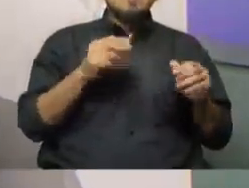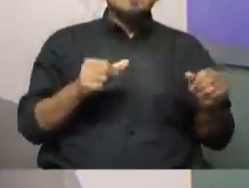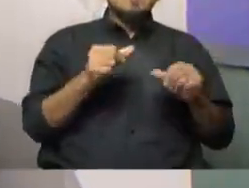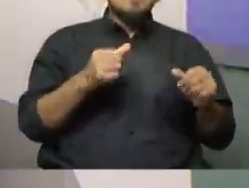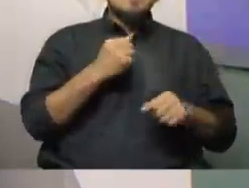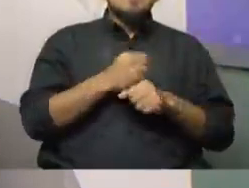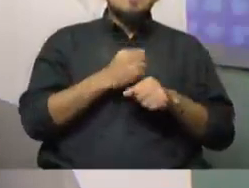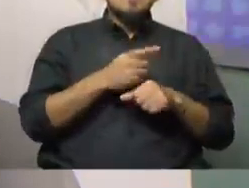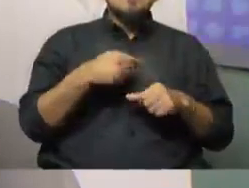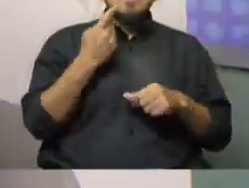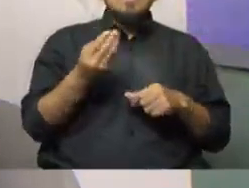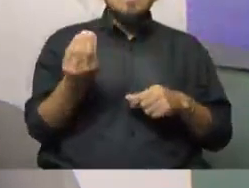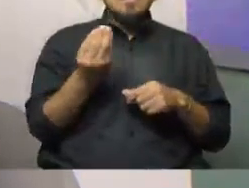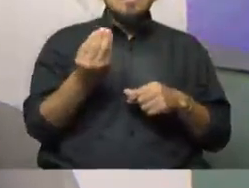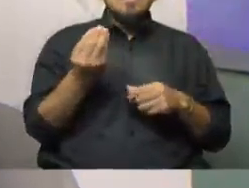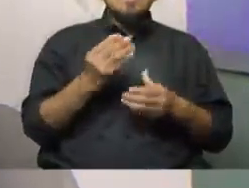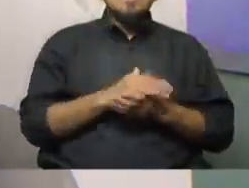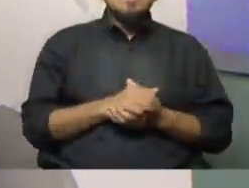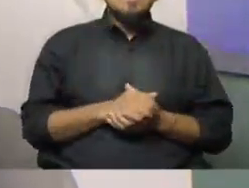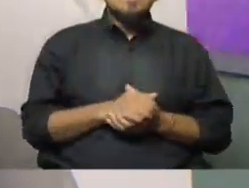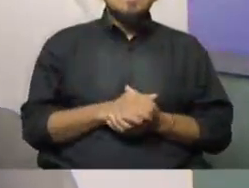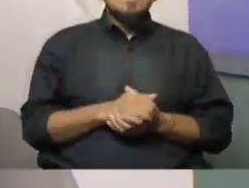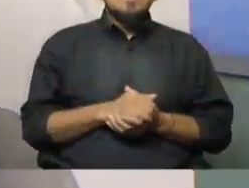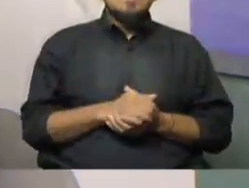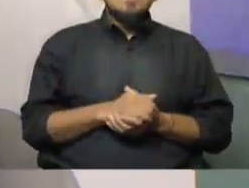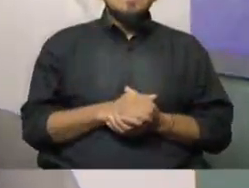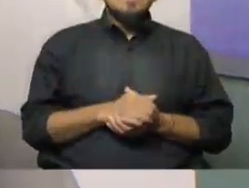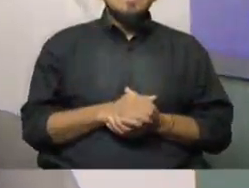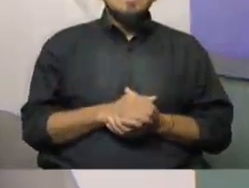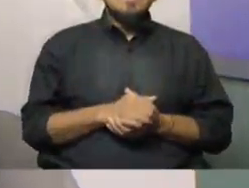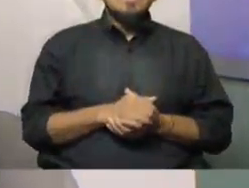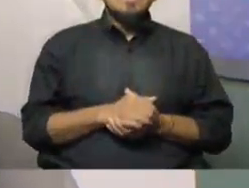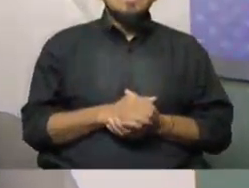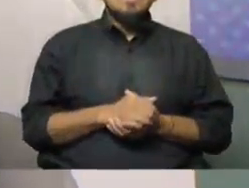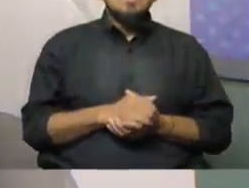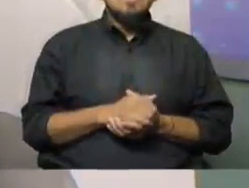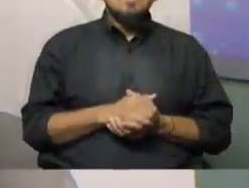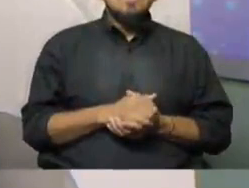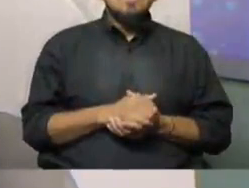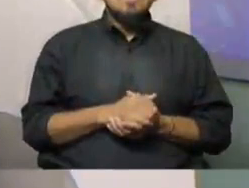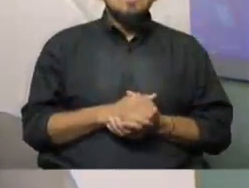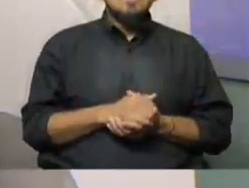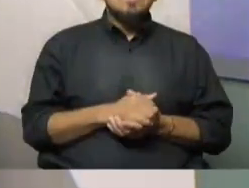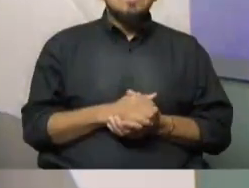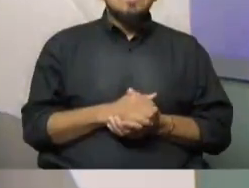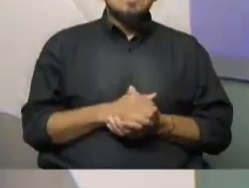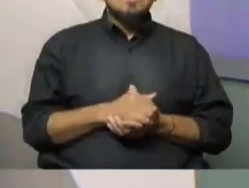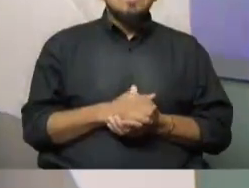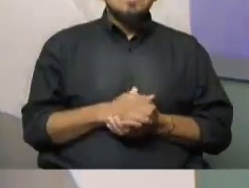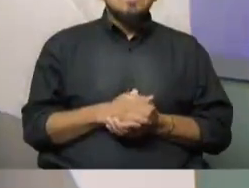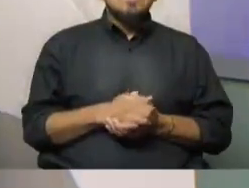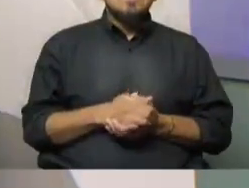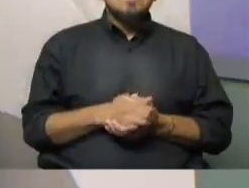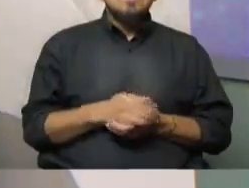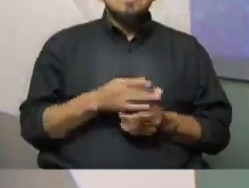mostrará el sábado. Veremos qué tal. Muy divertido eso. Muy divertido. Intercambio de Waldemar con la gente en carnaval. Totalmente. Bueno, llegó el momento, como les prometimos al